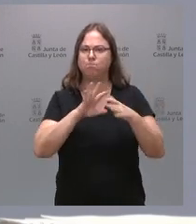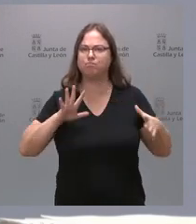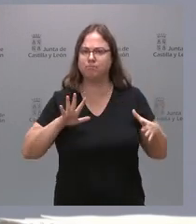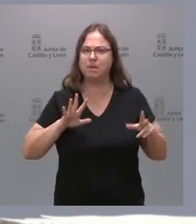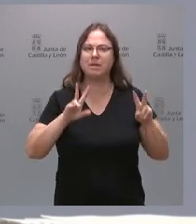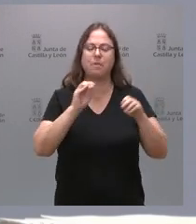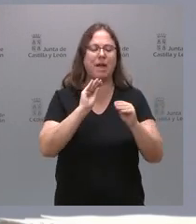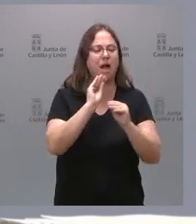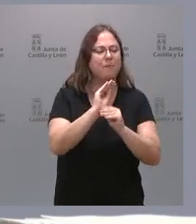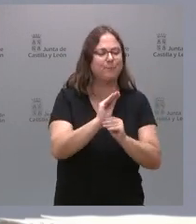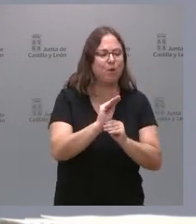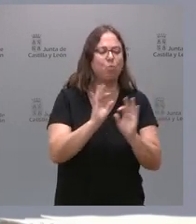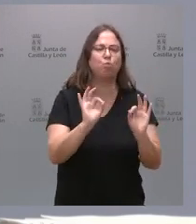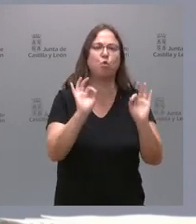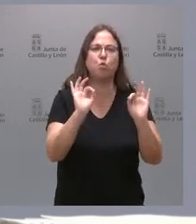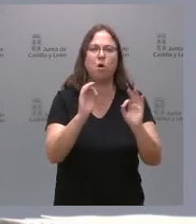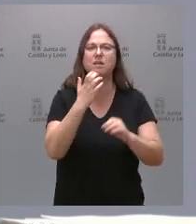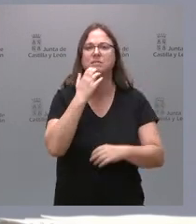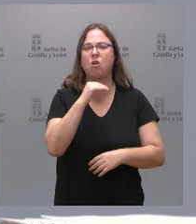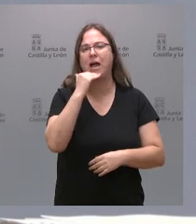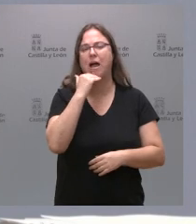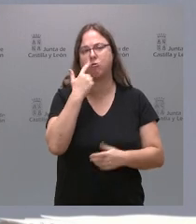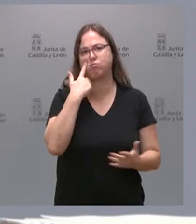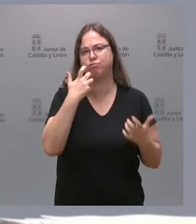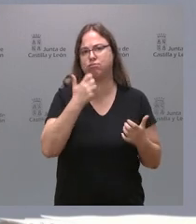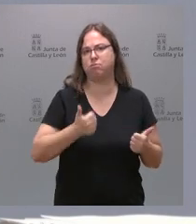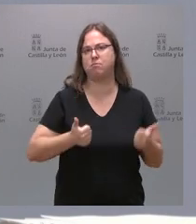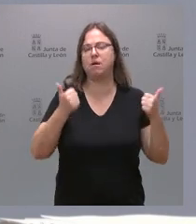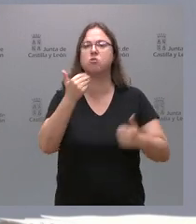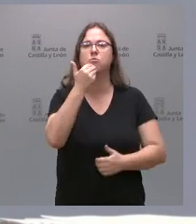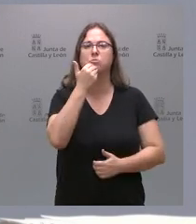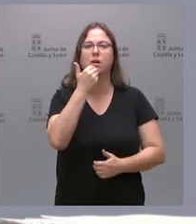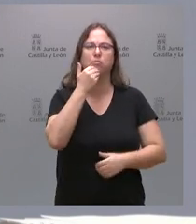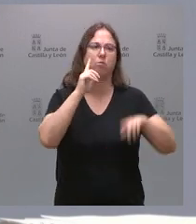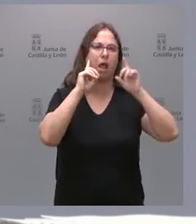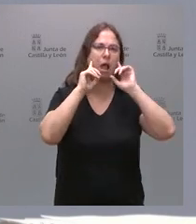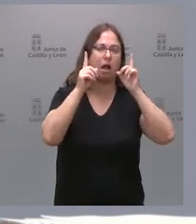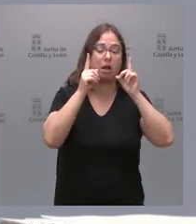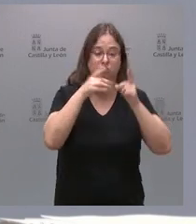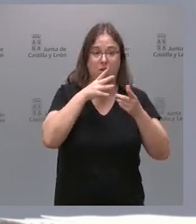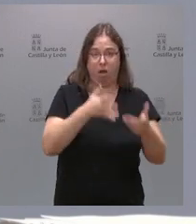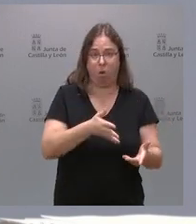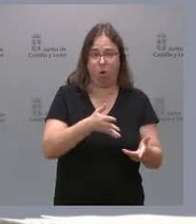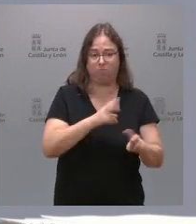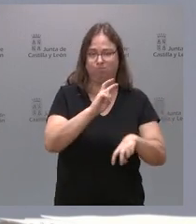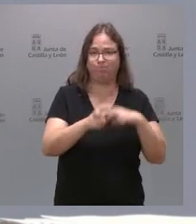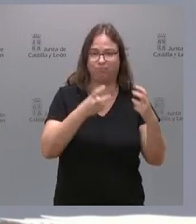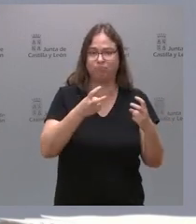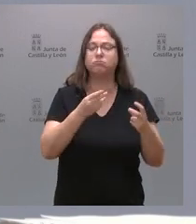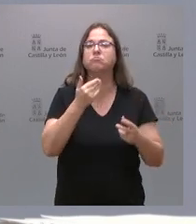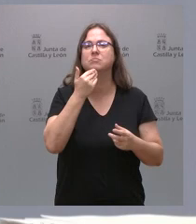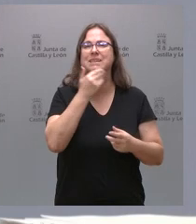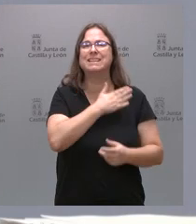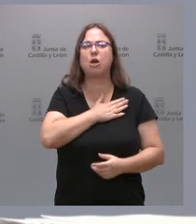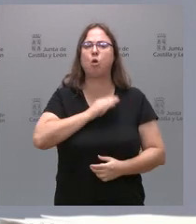con arreglos puntuales sino con algo digamos de mayor envergadura como es el caso que nos ocupa no quería preguntarle